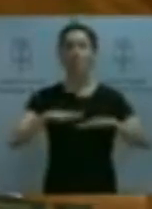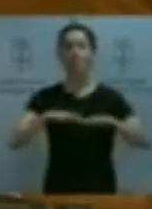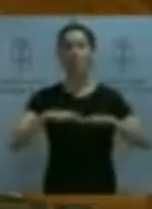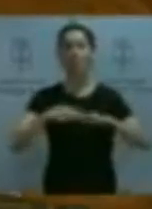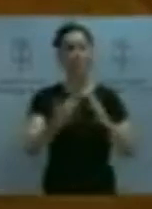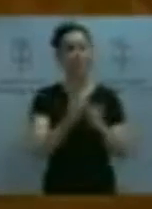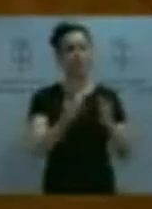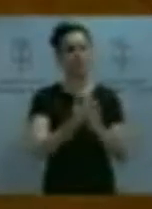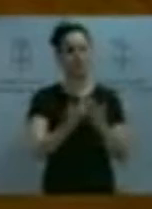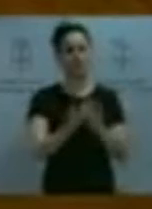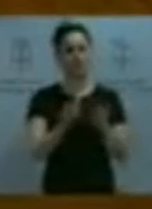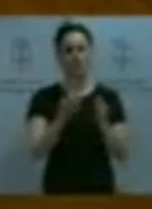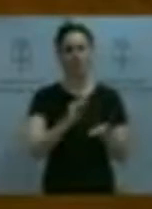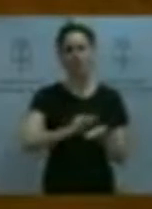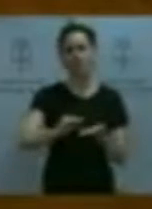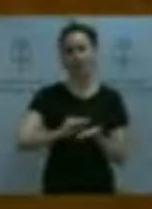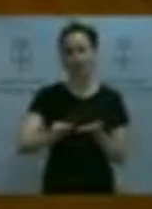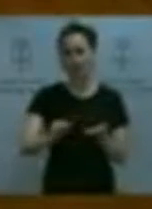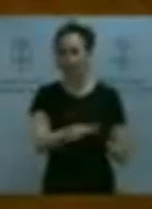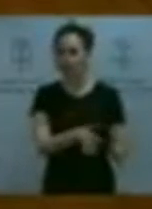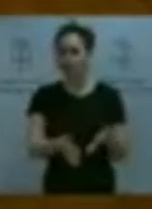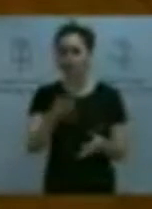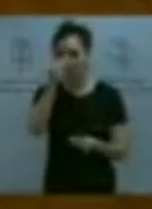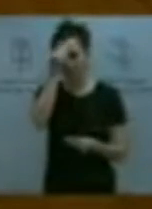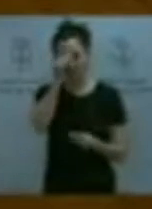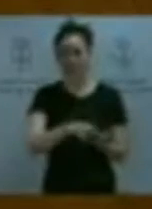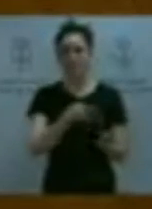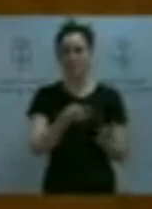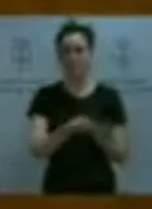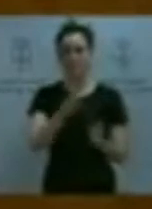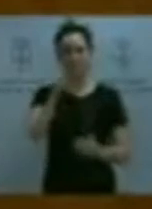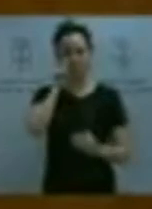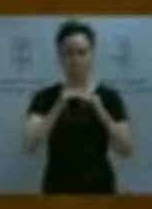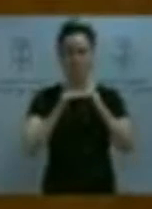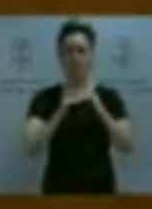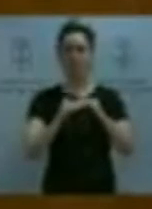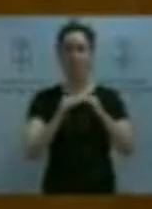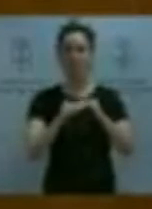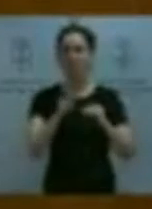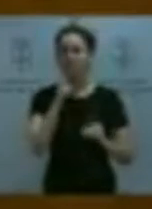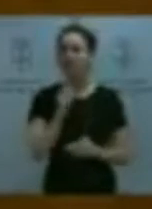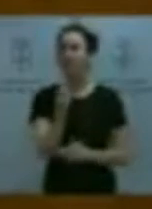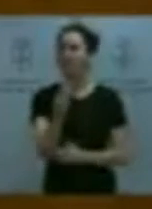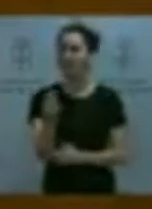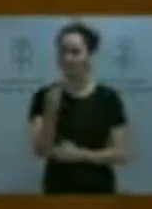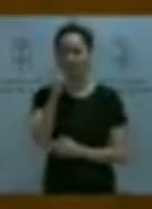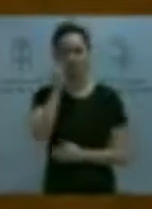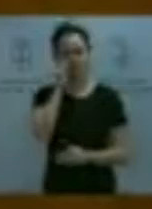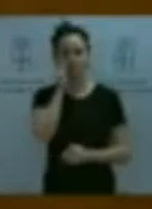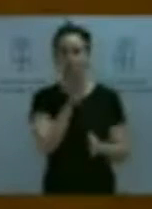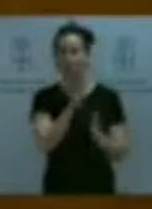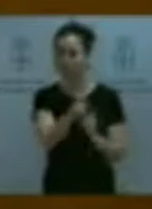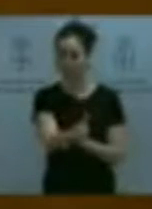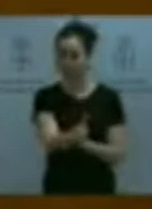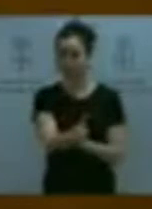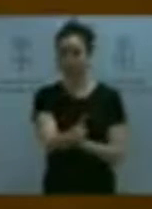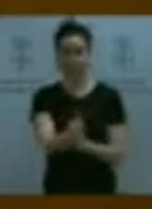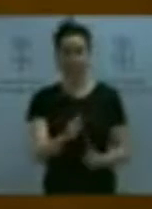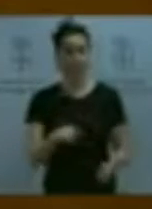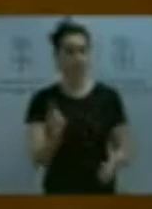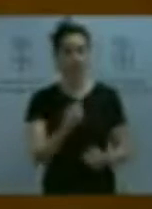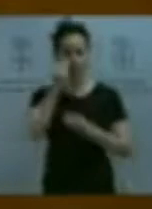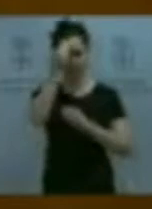o el plan de turismo sostenible considera productos turísticos prioritarios. A nosotros el turismo hemos demostrado en esta Cámara, al Grupo Parlamentario Popular,